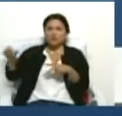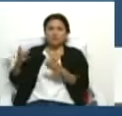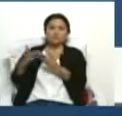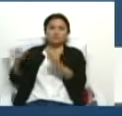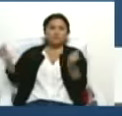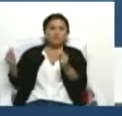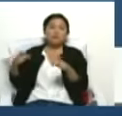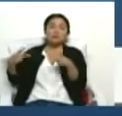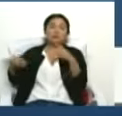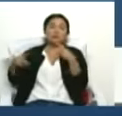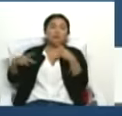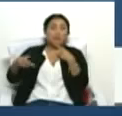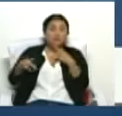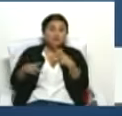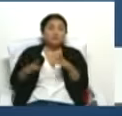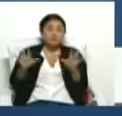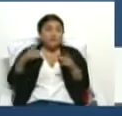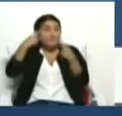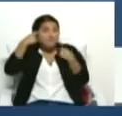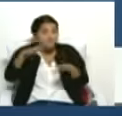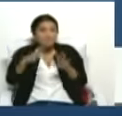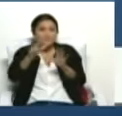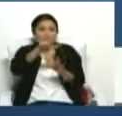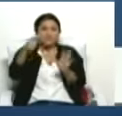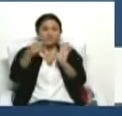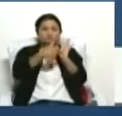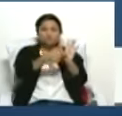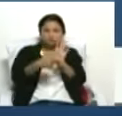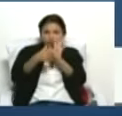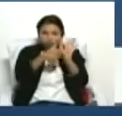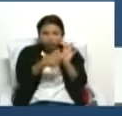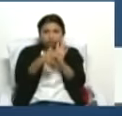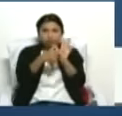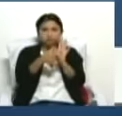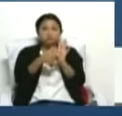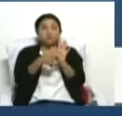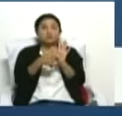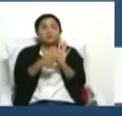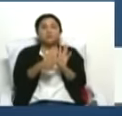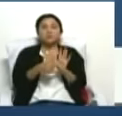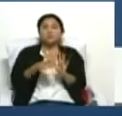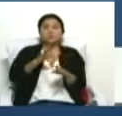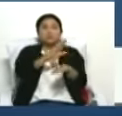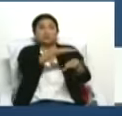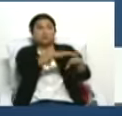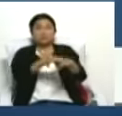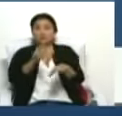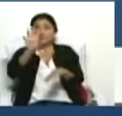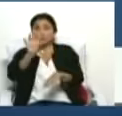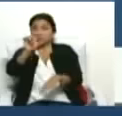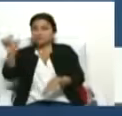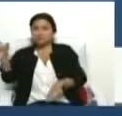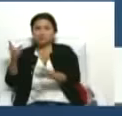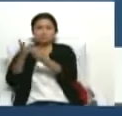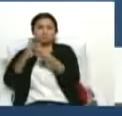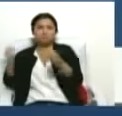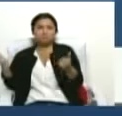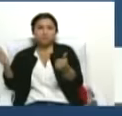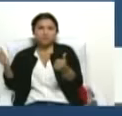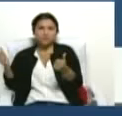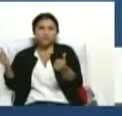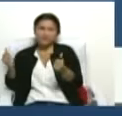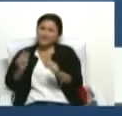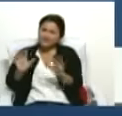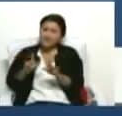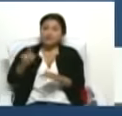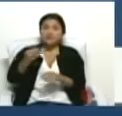ejemplo. Se ha pretendido vender, como ya lo dije inicialmente, una detención que tuvo previa